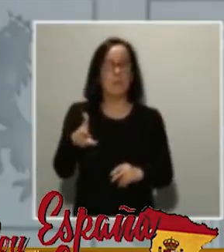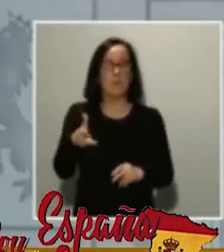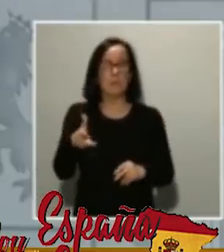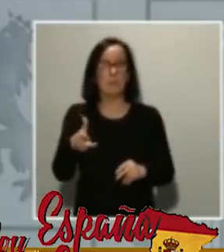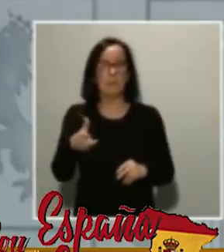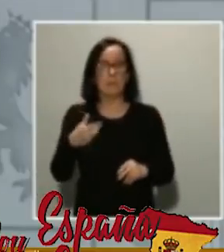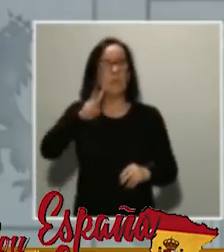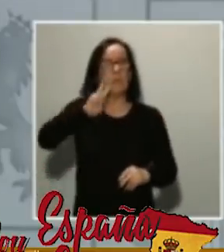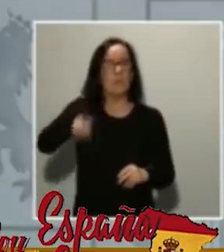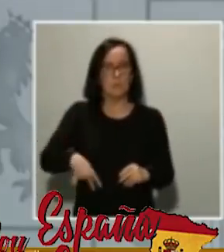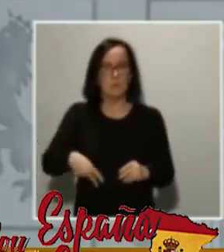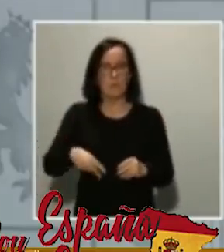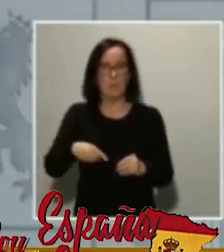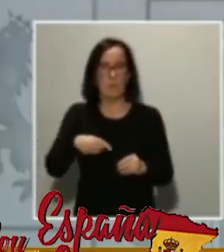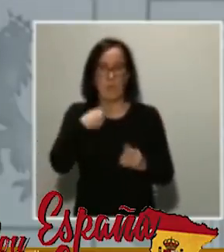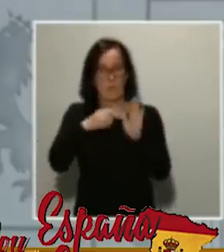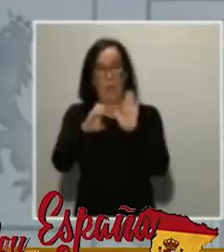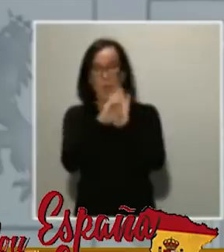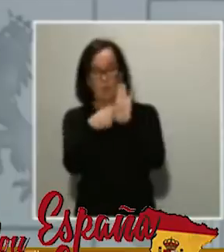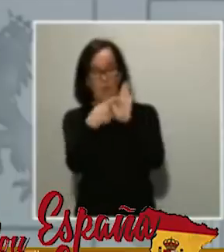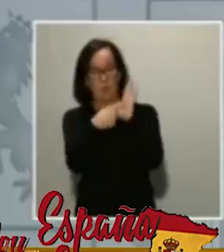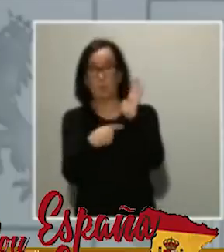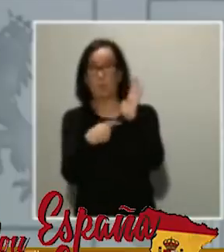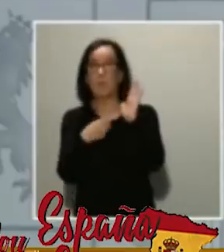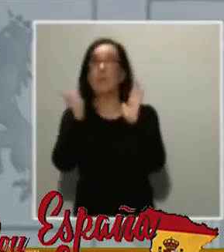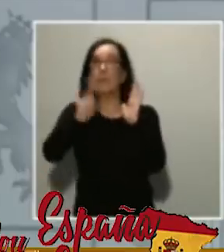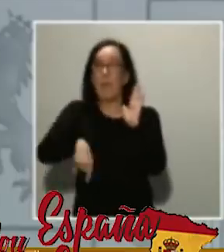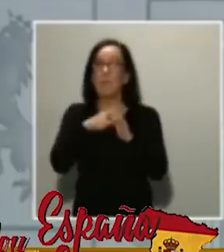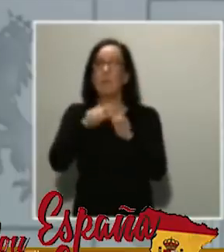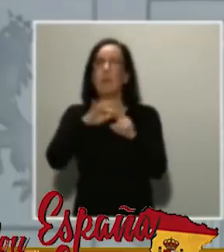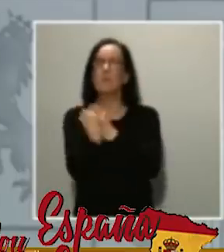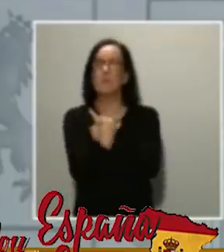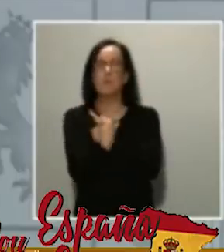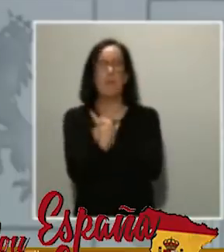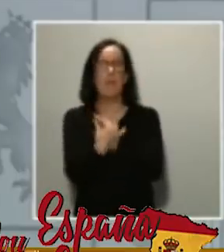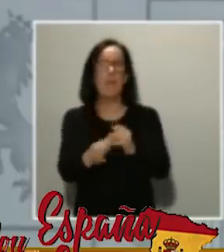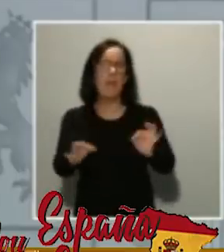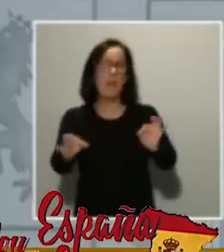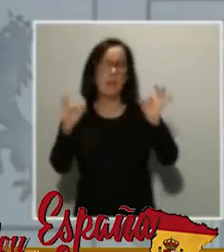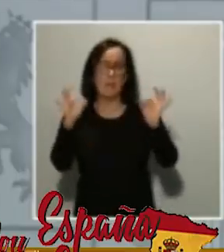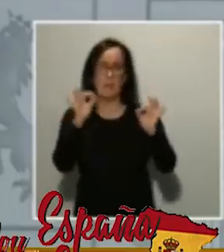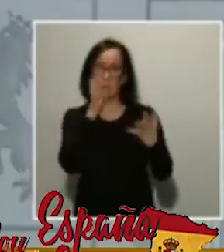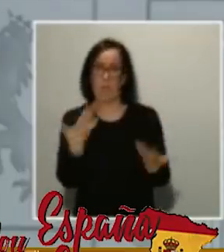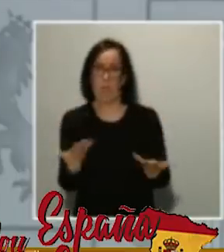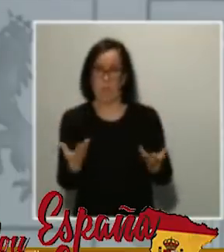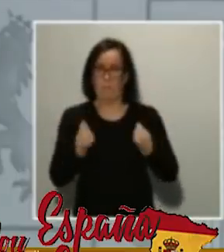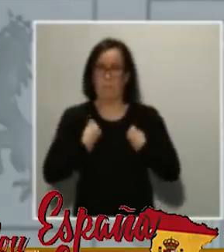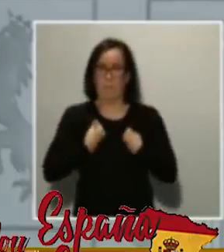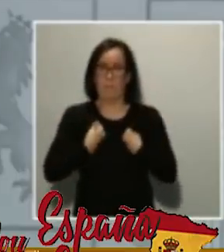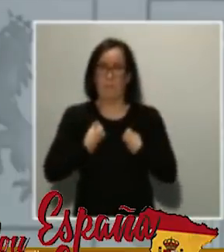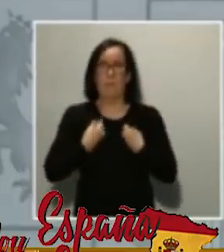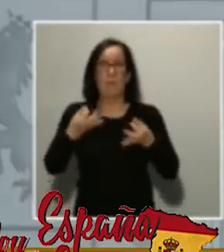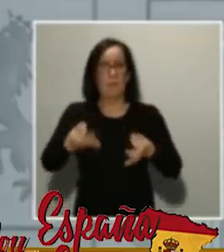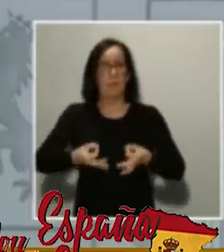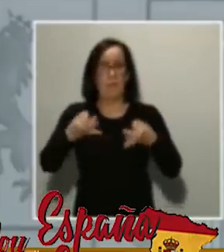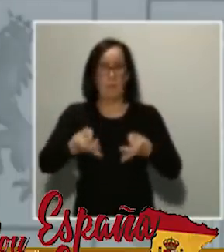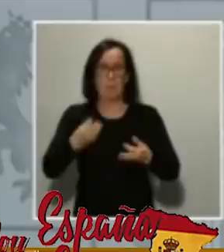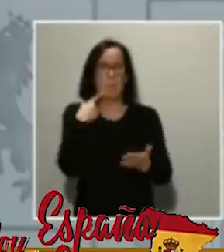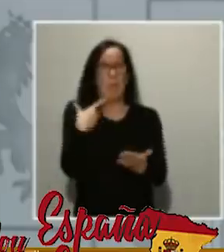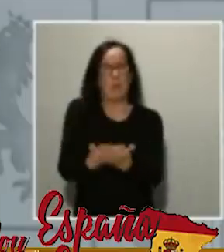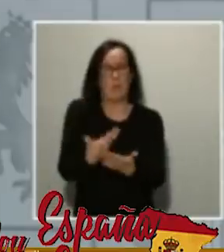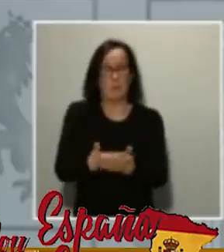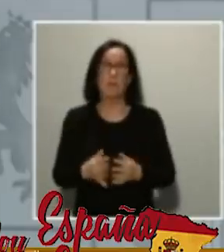delincuencia. Oiga, oiga, pero si nos lo dicen todas las mañanas unos responsables del Ministerio